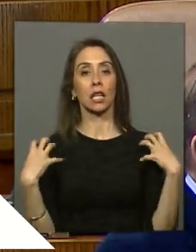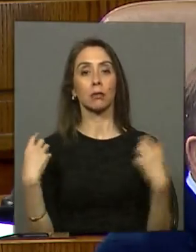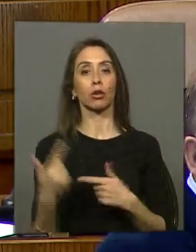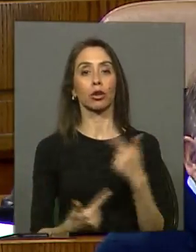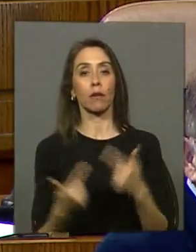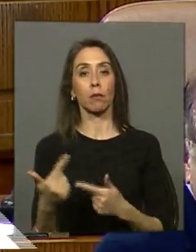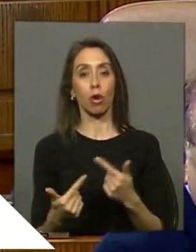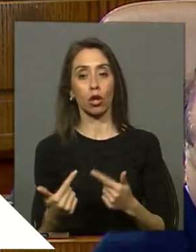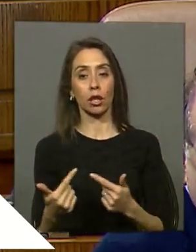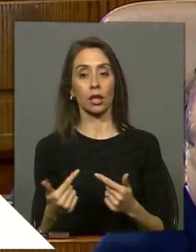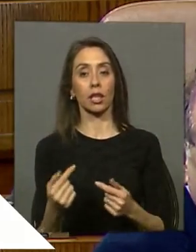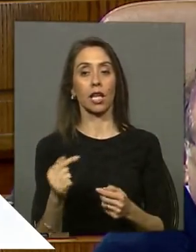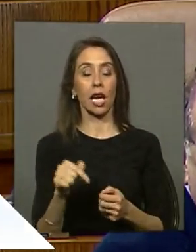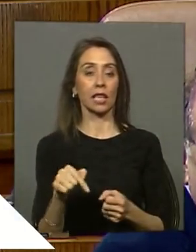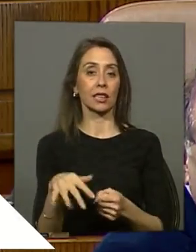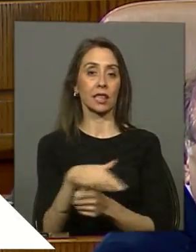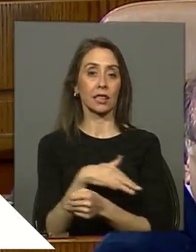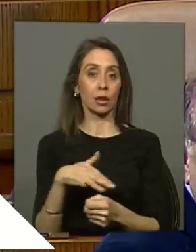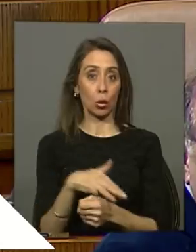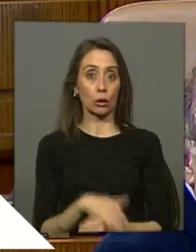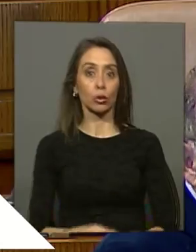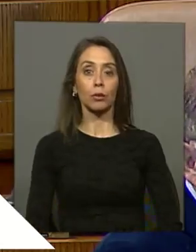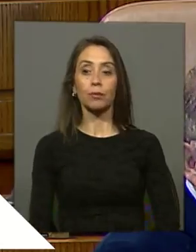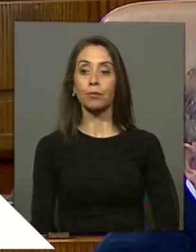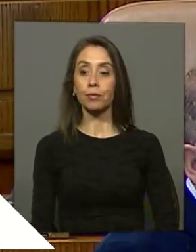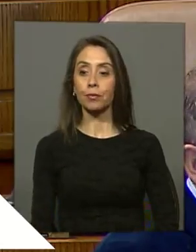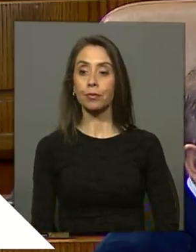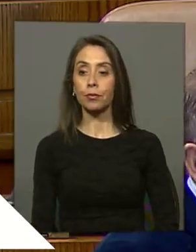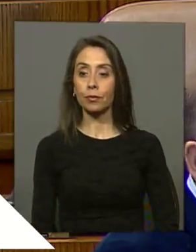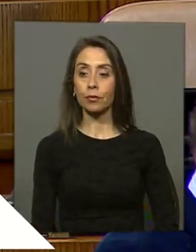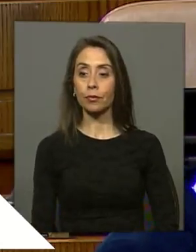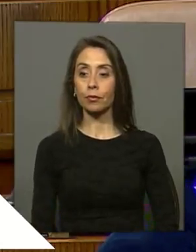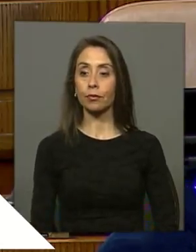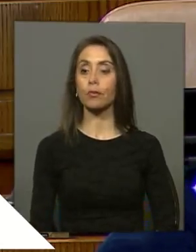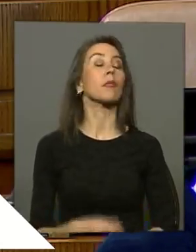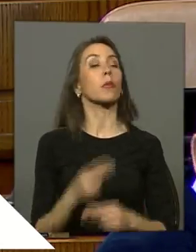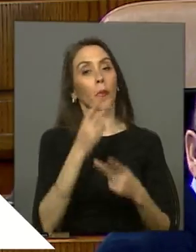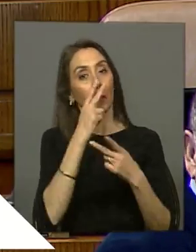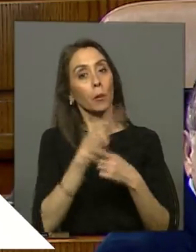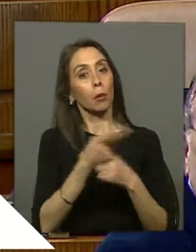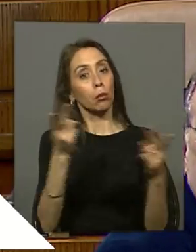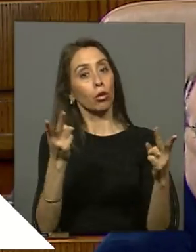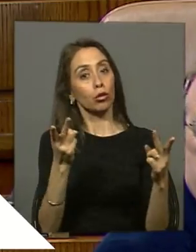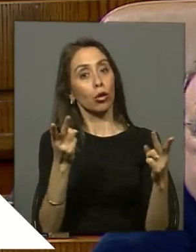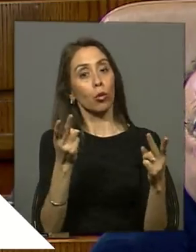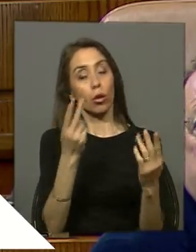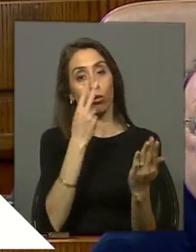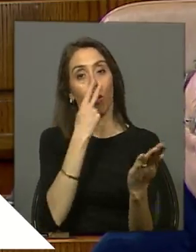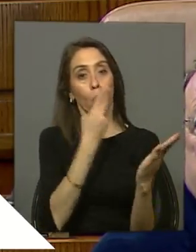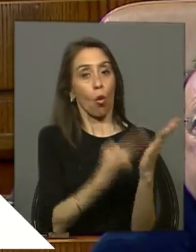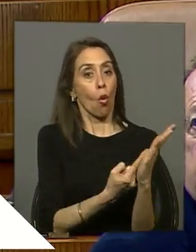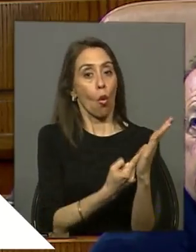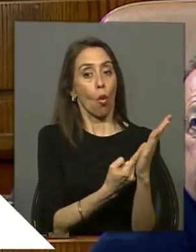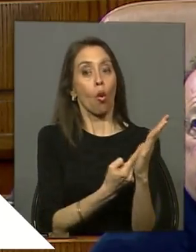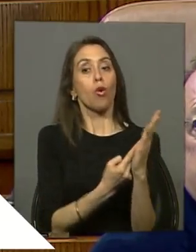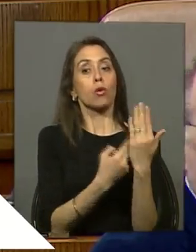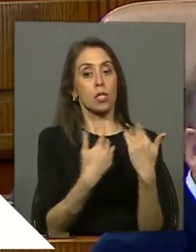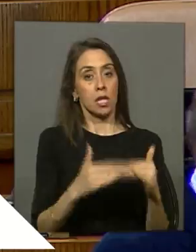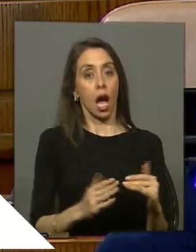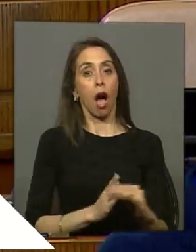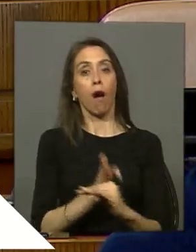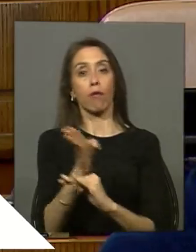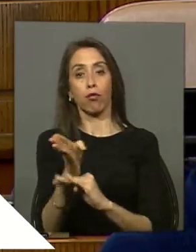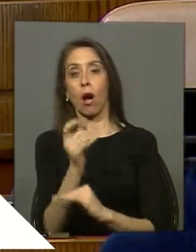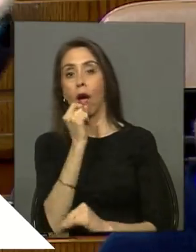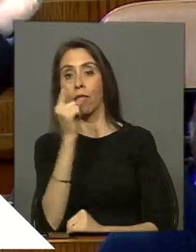en esta situación que ocurrió y se demostró que cuando se conoció como decía hace un minuto hicieron las denuncias a